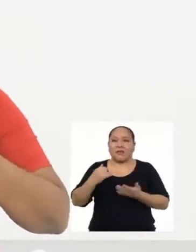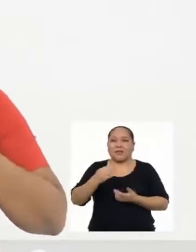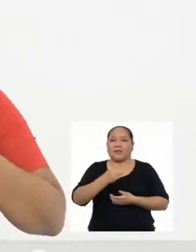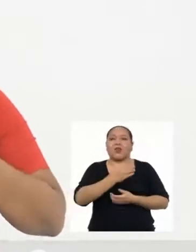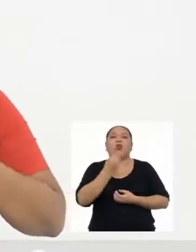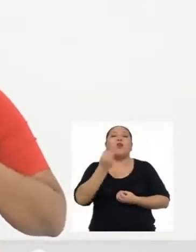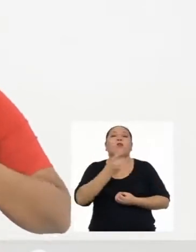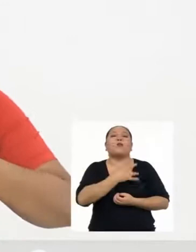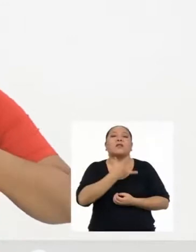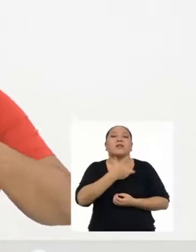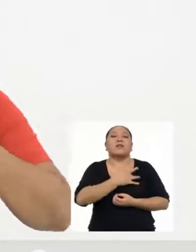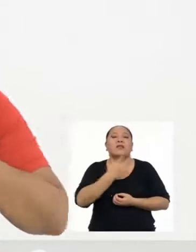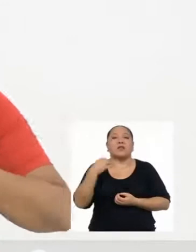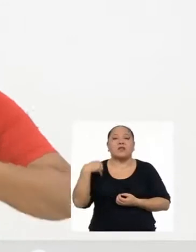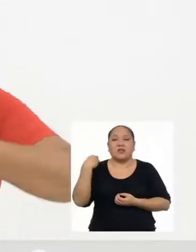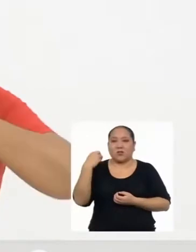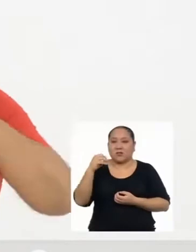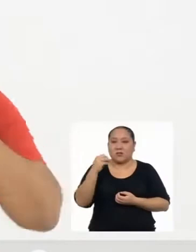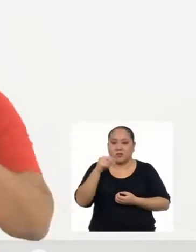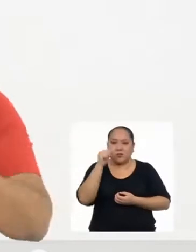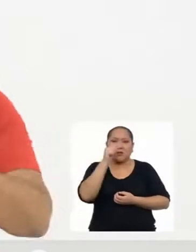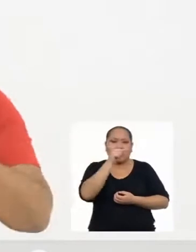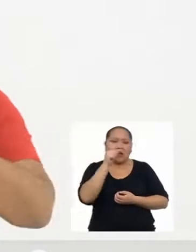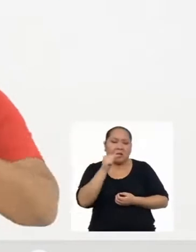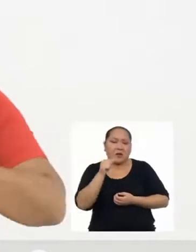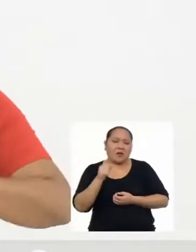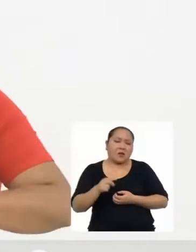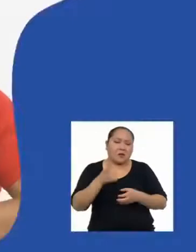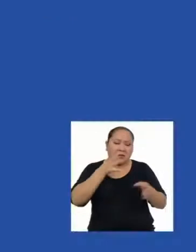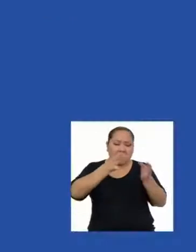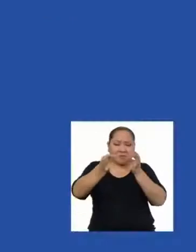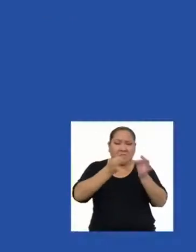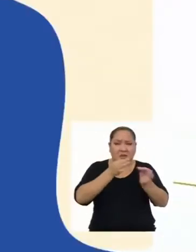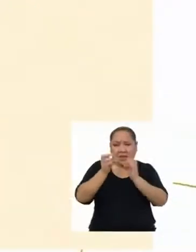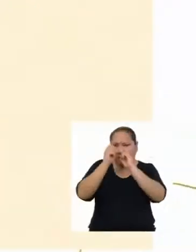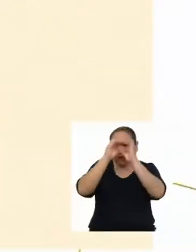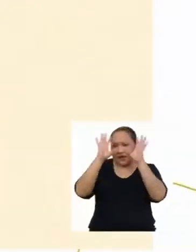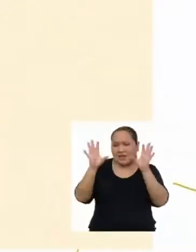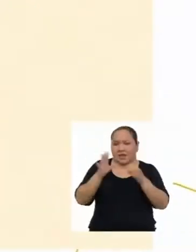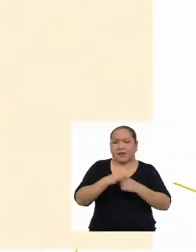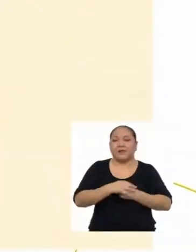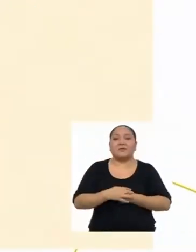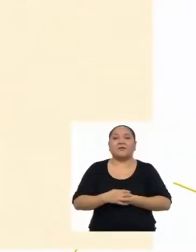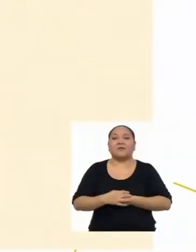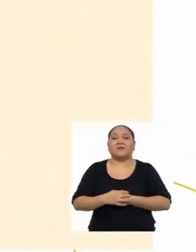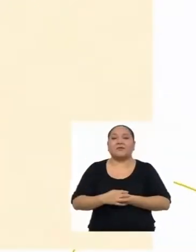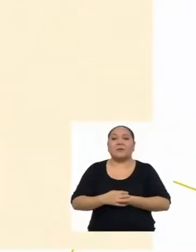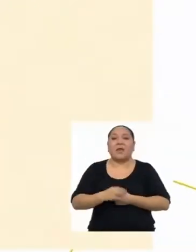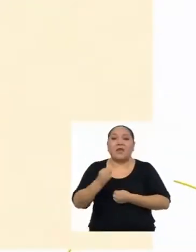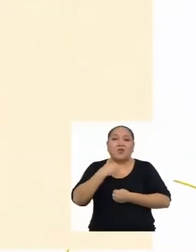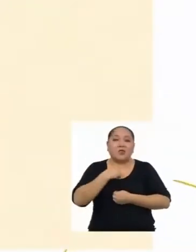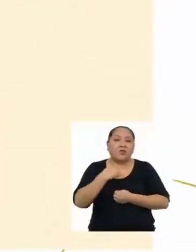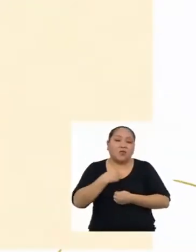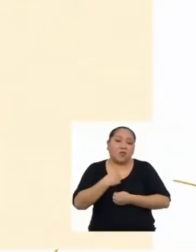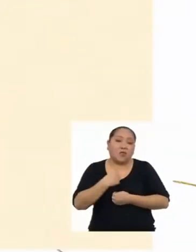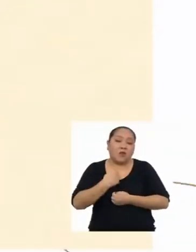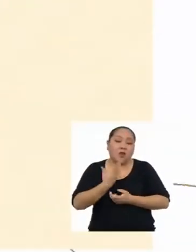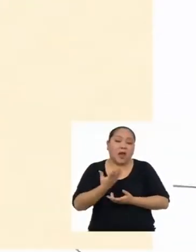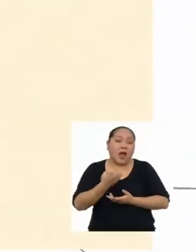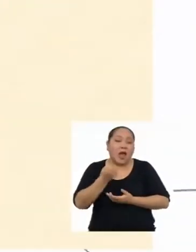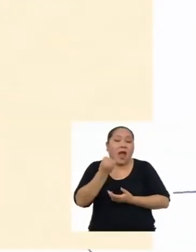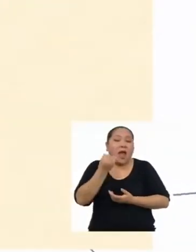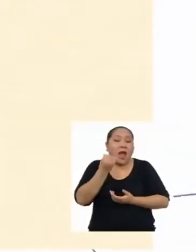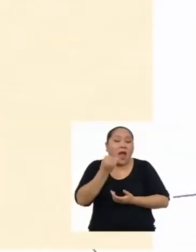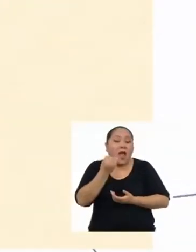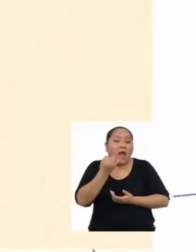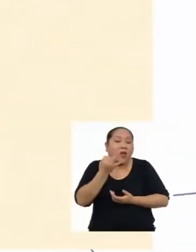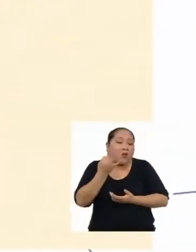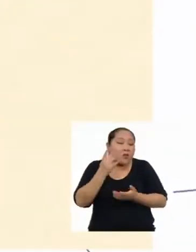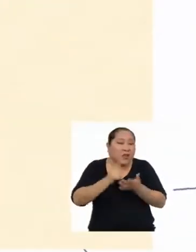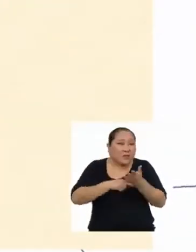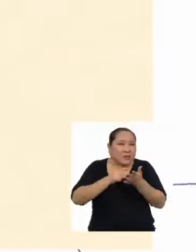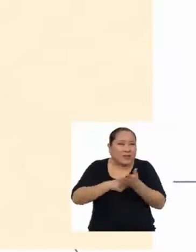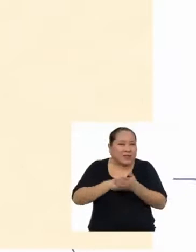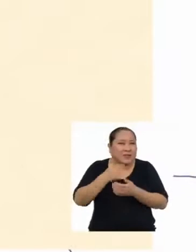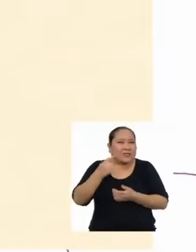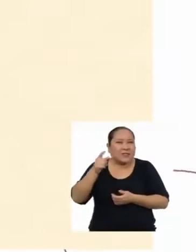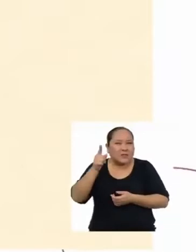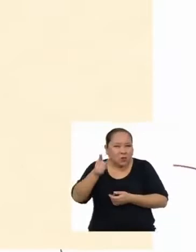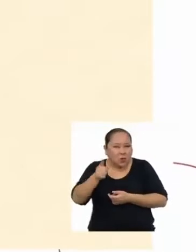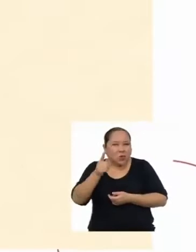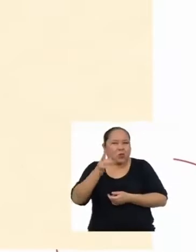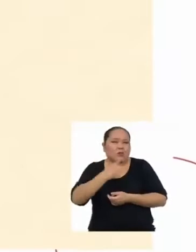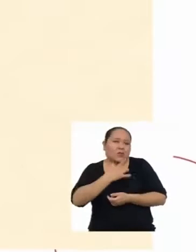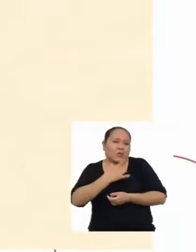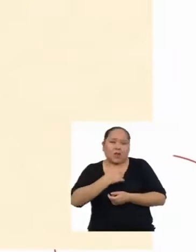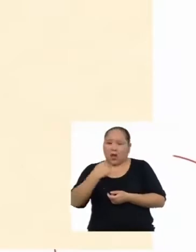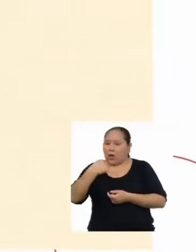enfrentaste, pero acá lo describes muy bien. Aunque a veces sientas que no te entiendo, déjame decirte